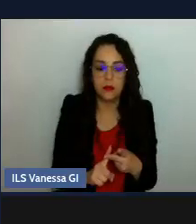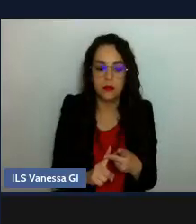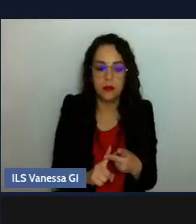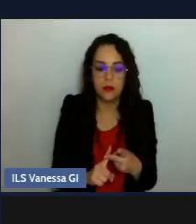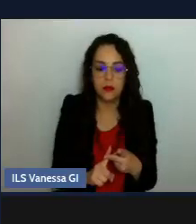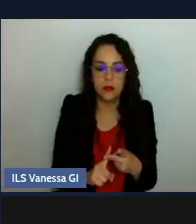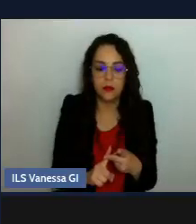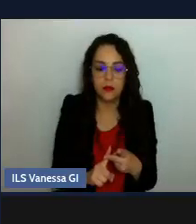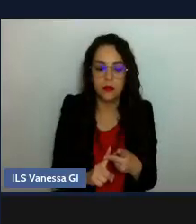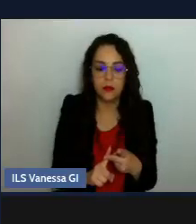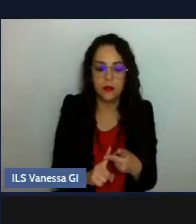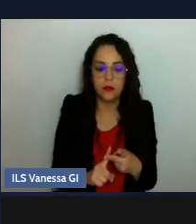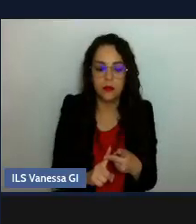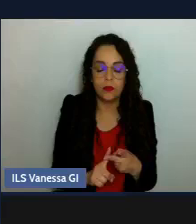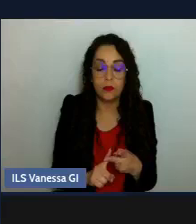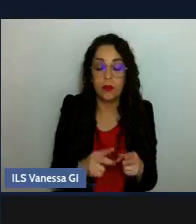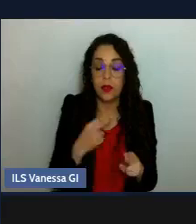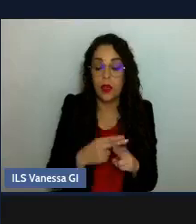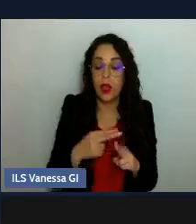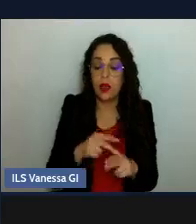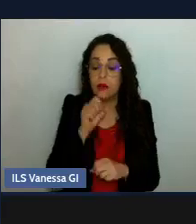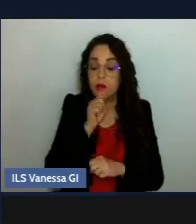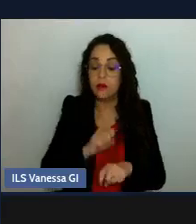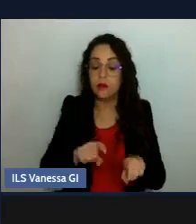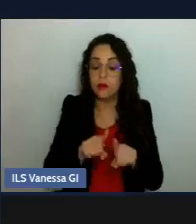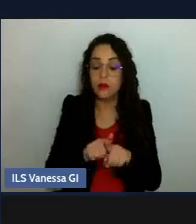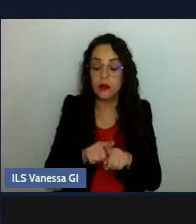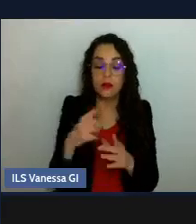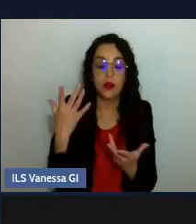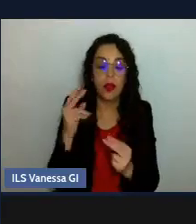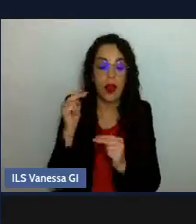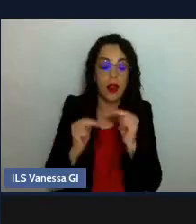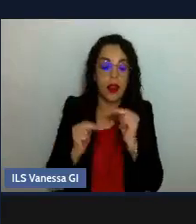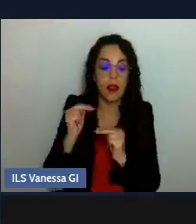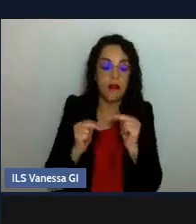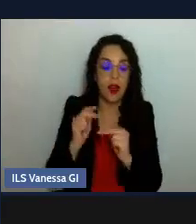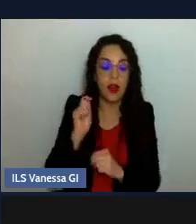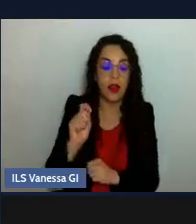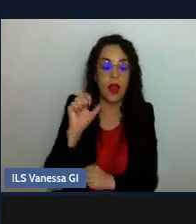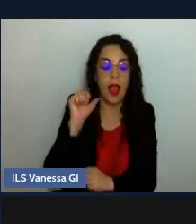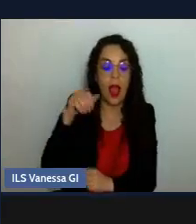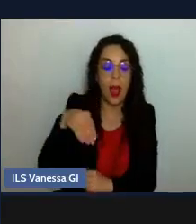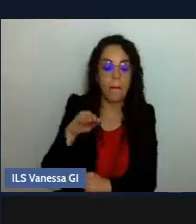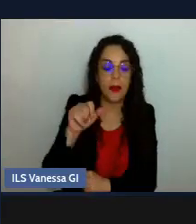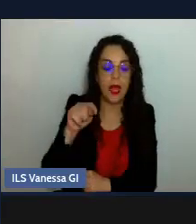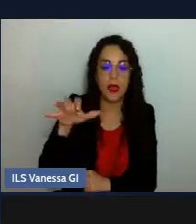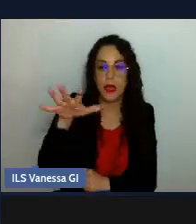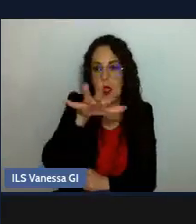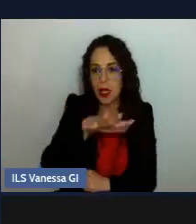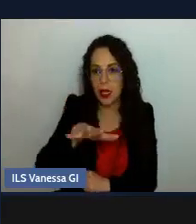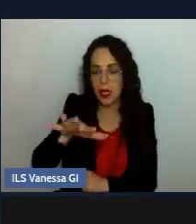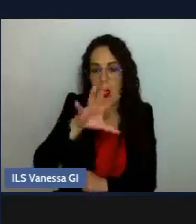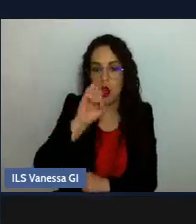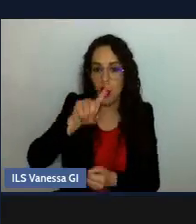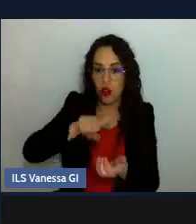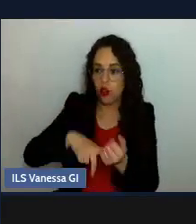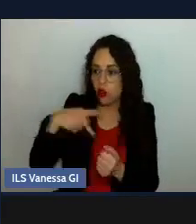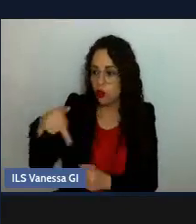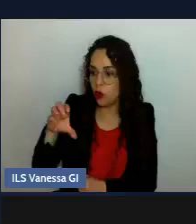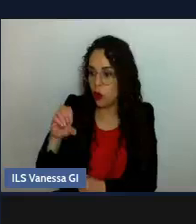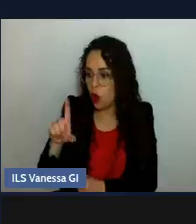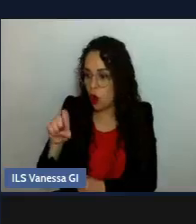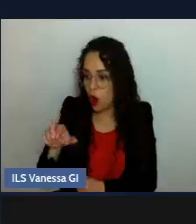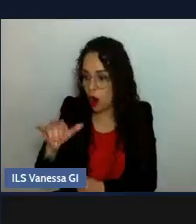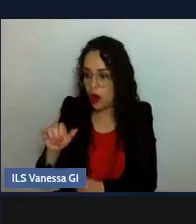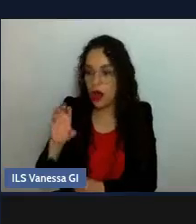nivel de ambiente, de local, como es desasolves, podas, limpia